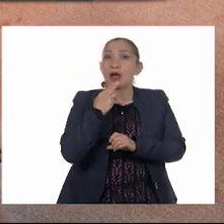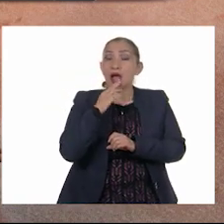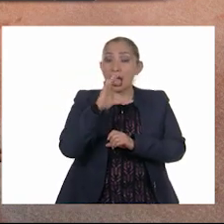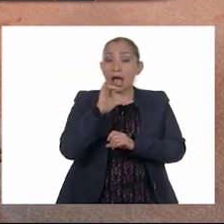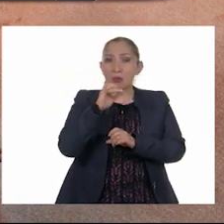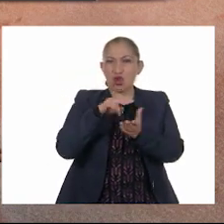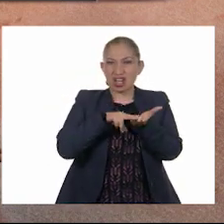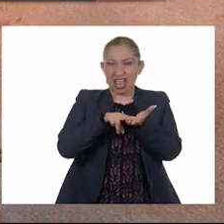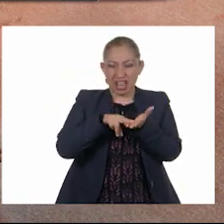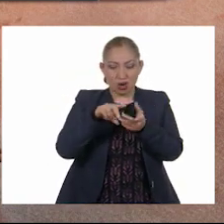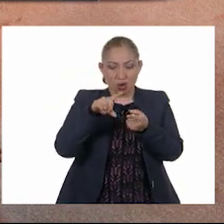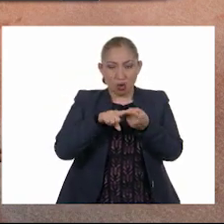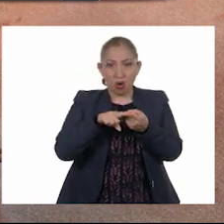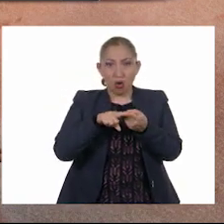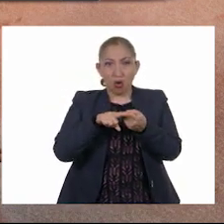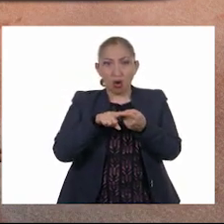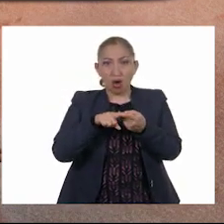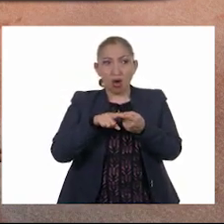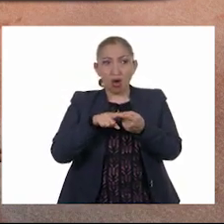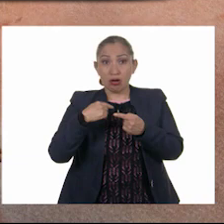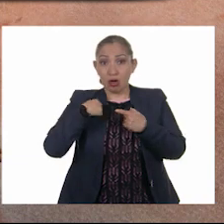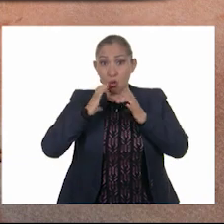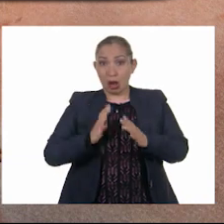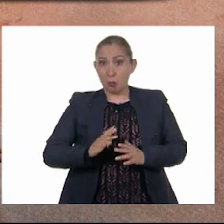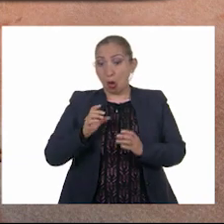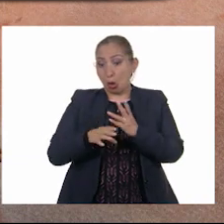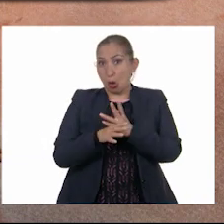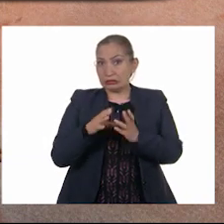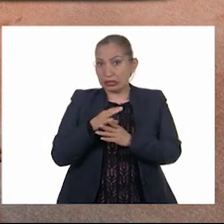carbón, fluidos corporales,